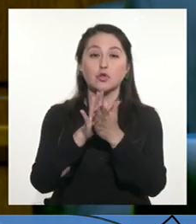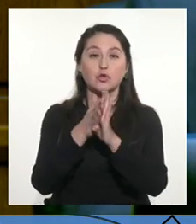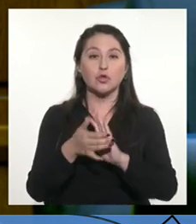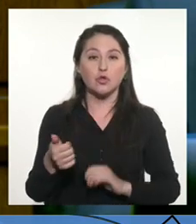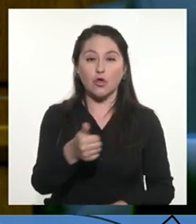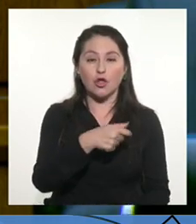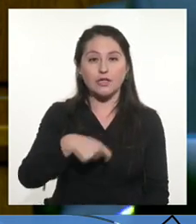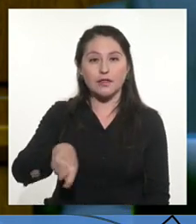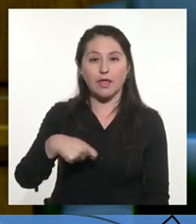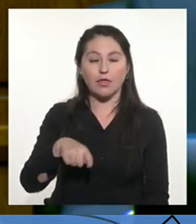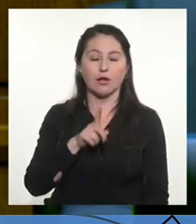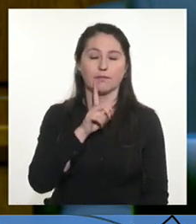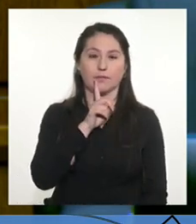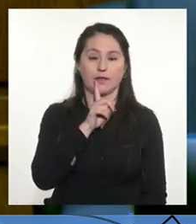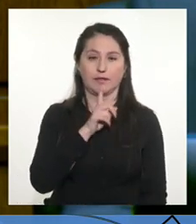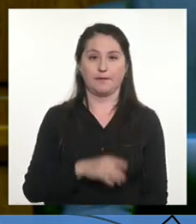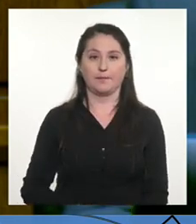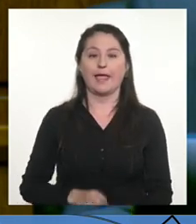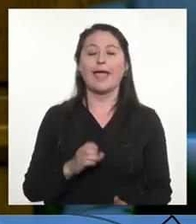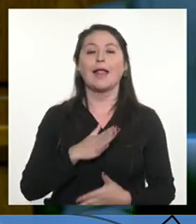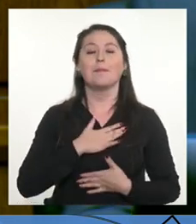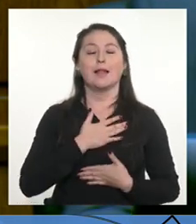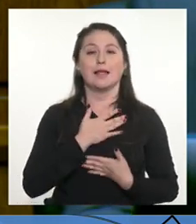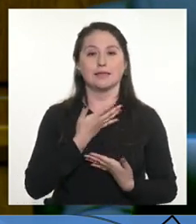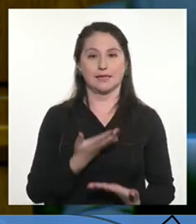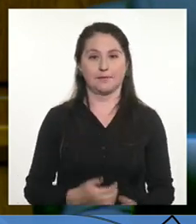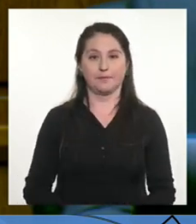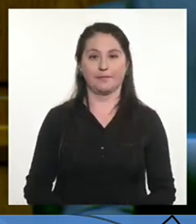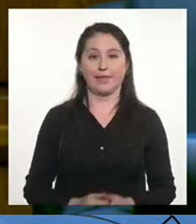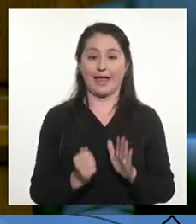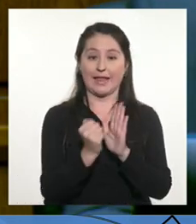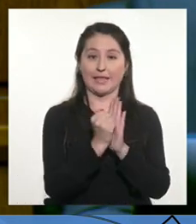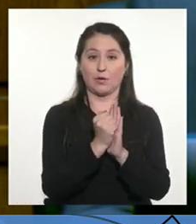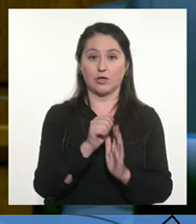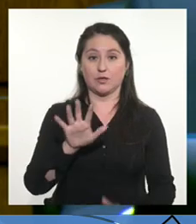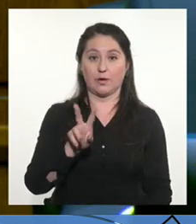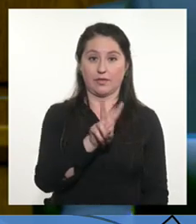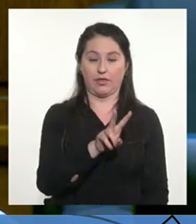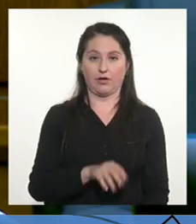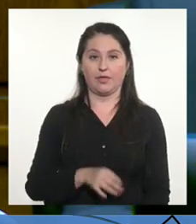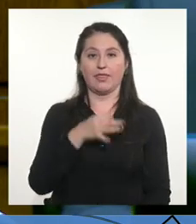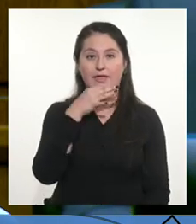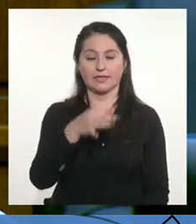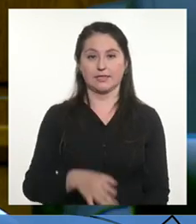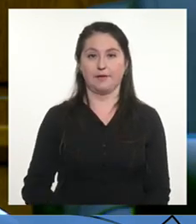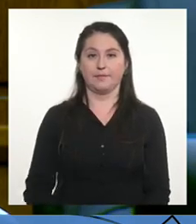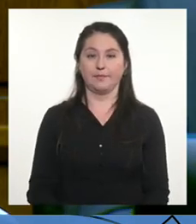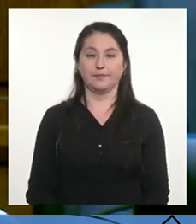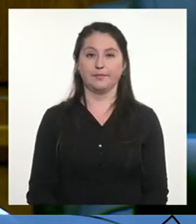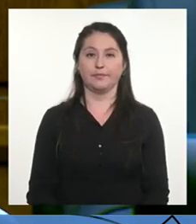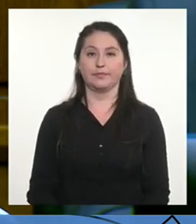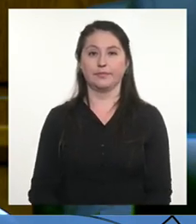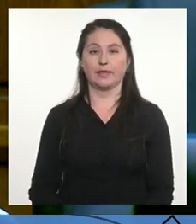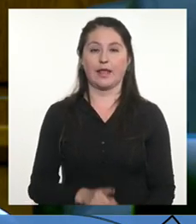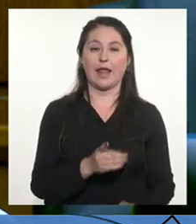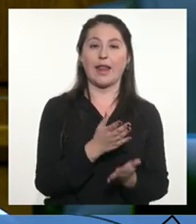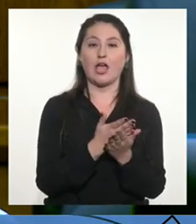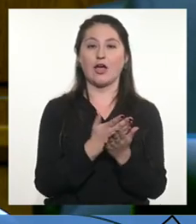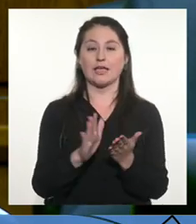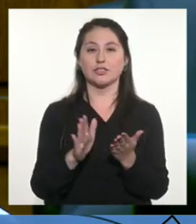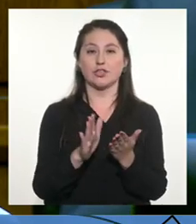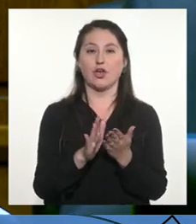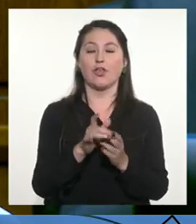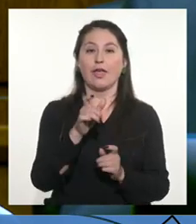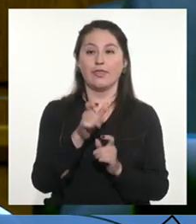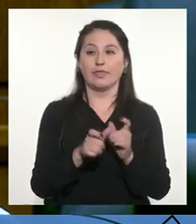gusto el placer el artículo 52 que dice dice la derogación de las leyes podrá ser expresa o